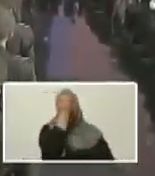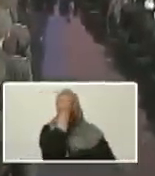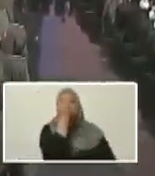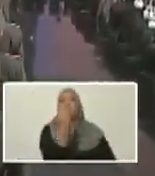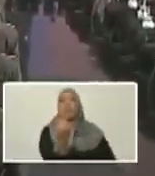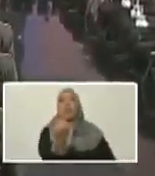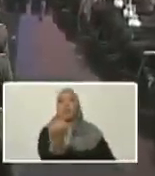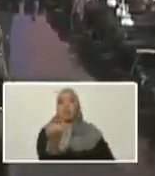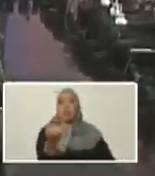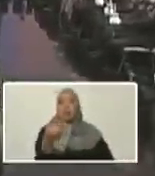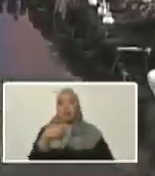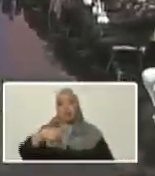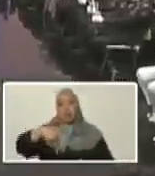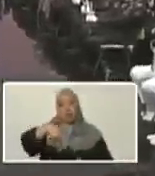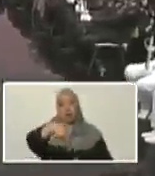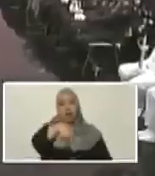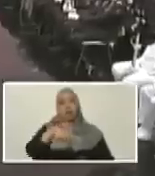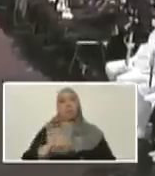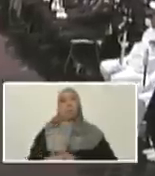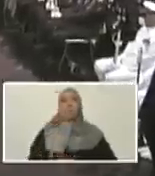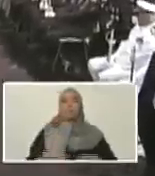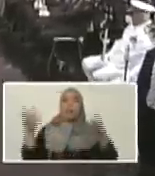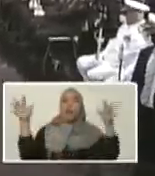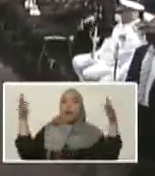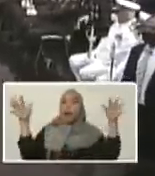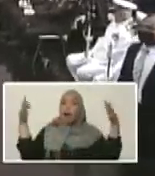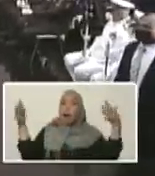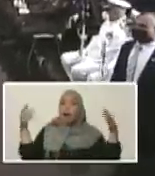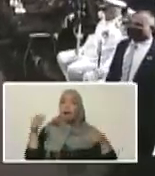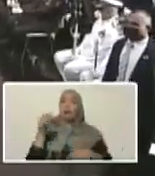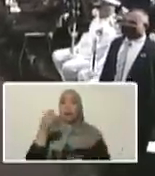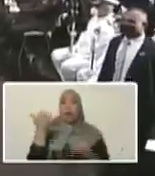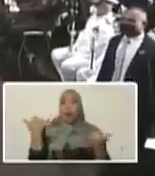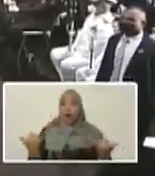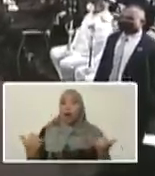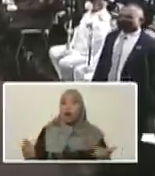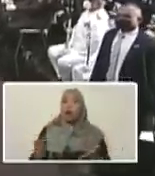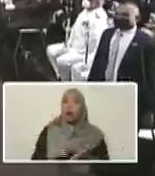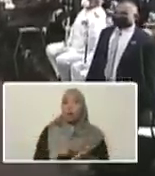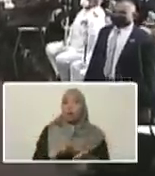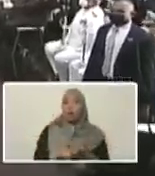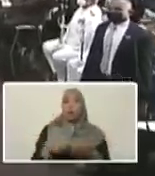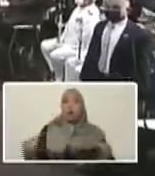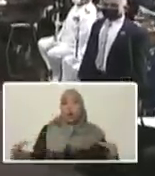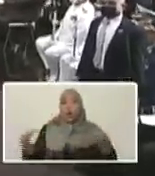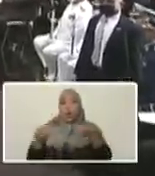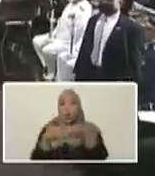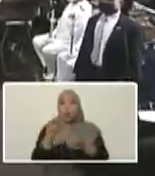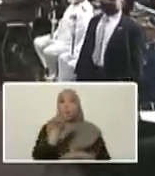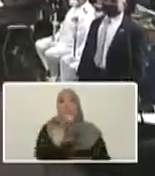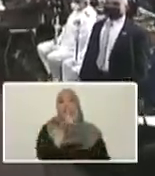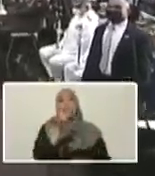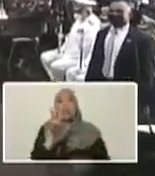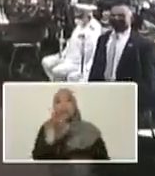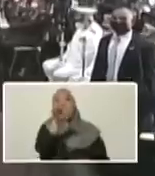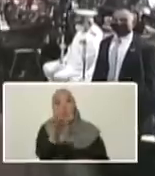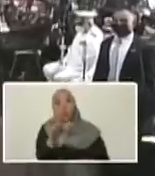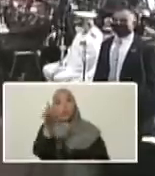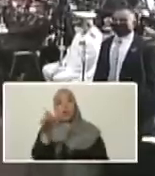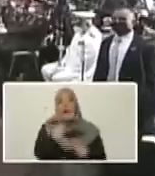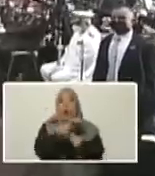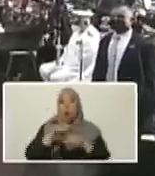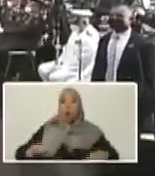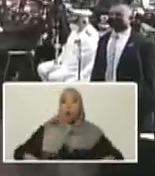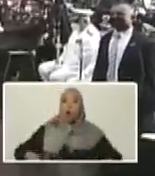¡Bar! Ha quedado autorizado el ascenso a general de división de 22 oficiales de la Guardia